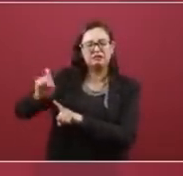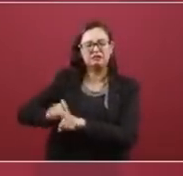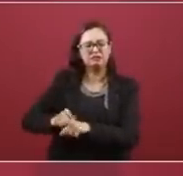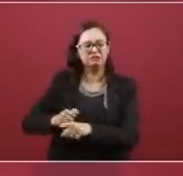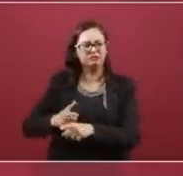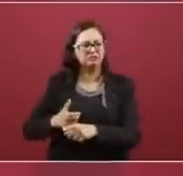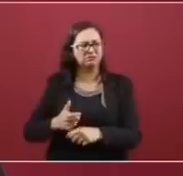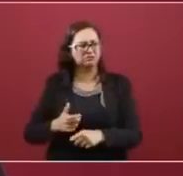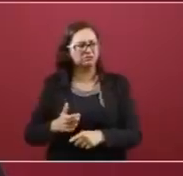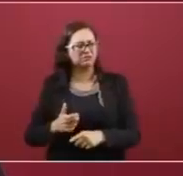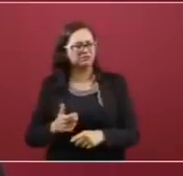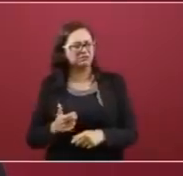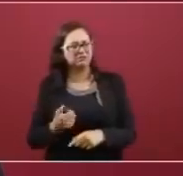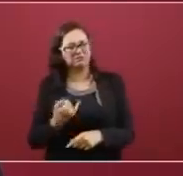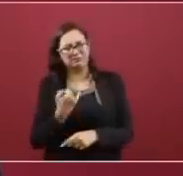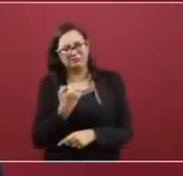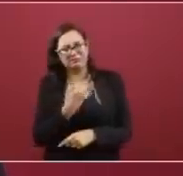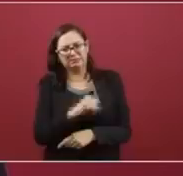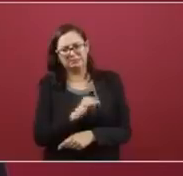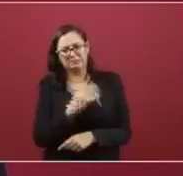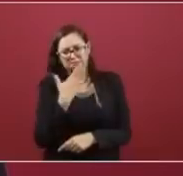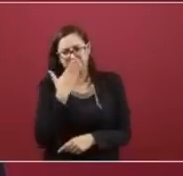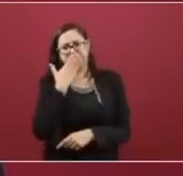lleguen al ridículo.